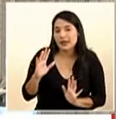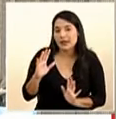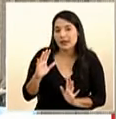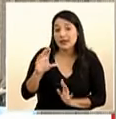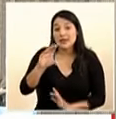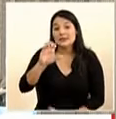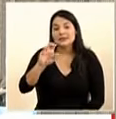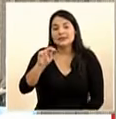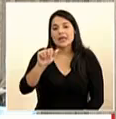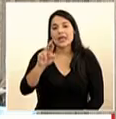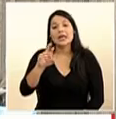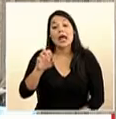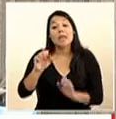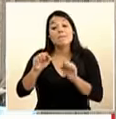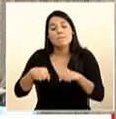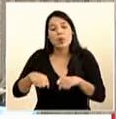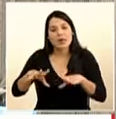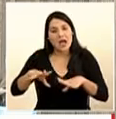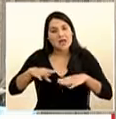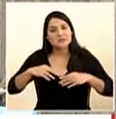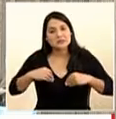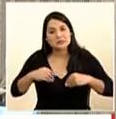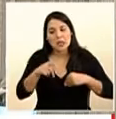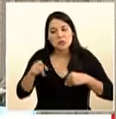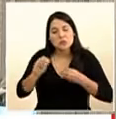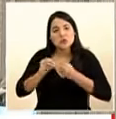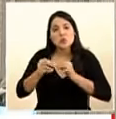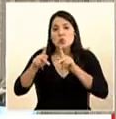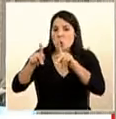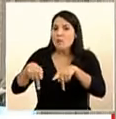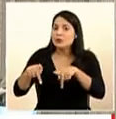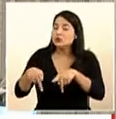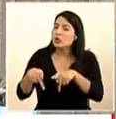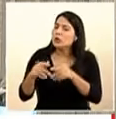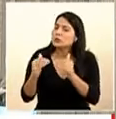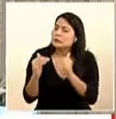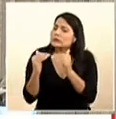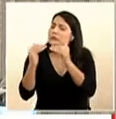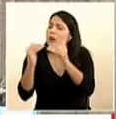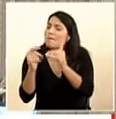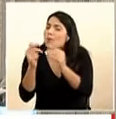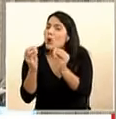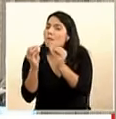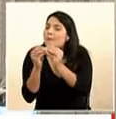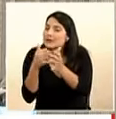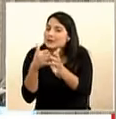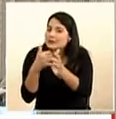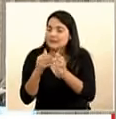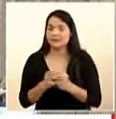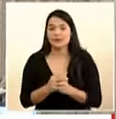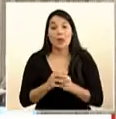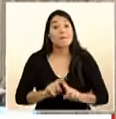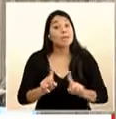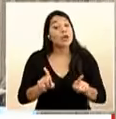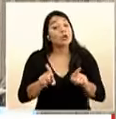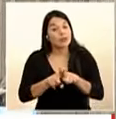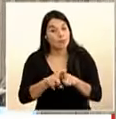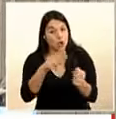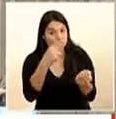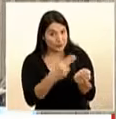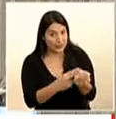una cantidad de pacientes que podrían inclusive ser hasta más complejos pero también están los hospitales no